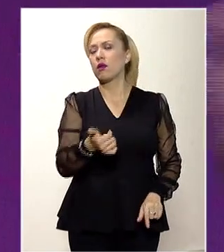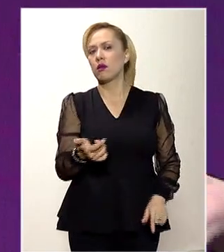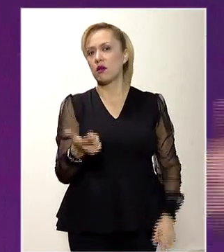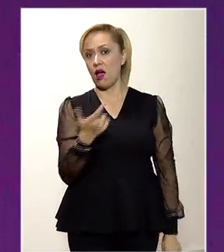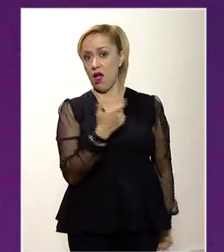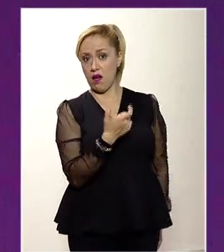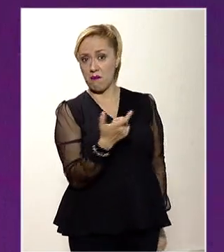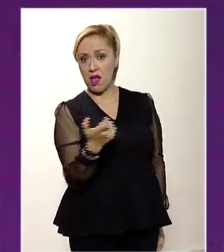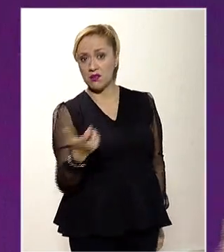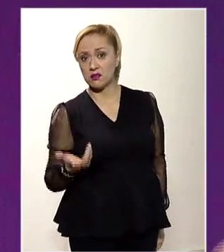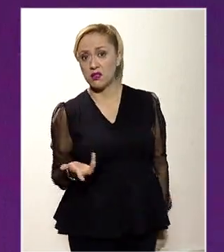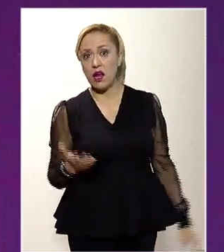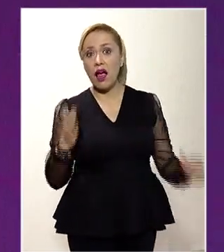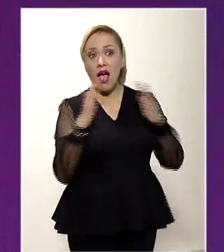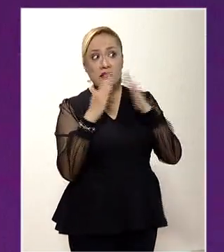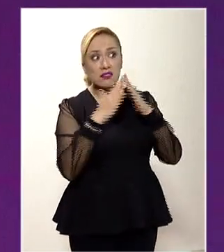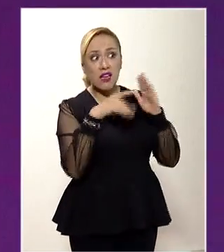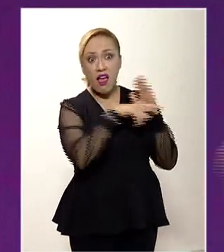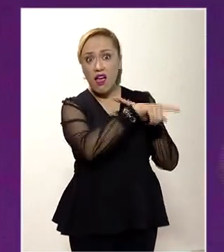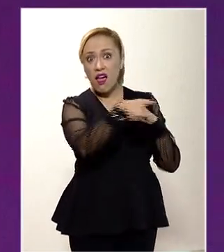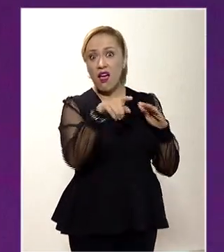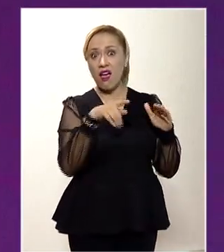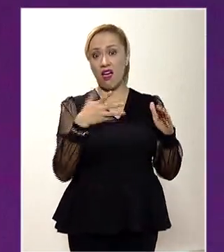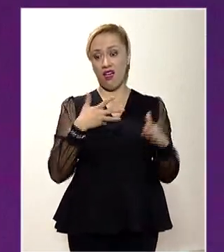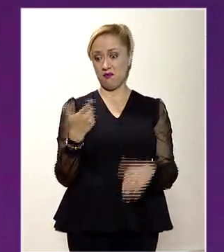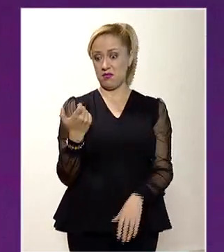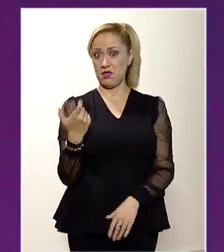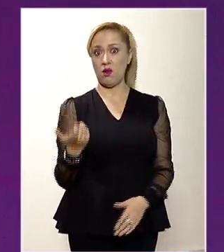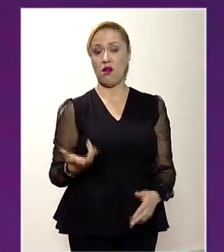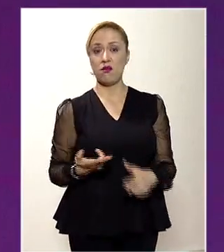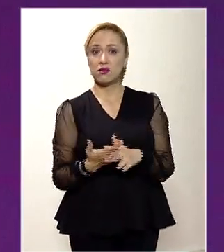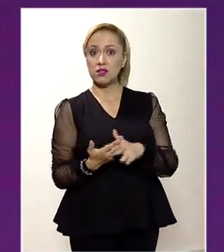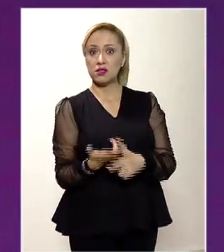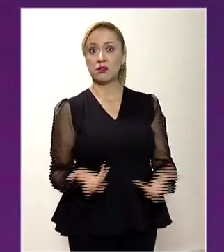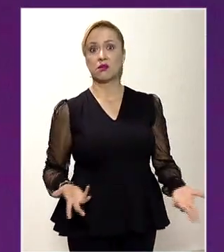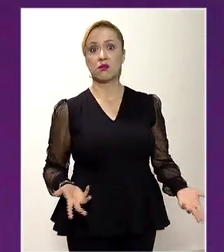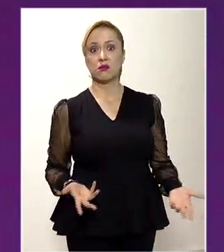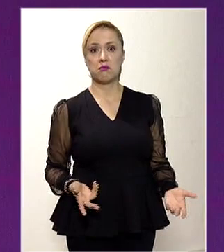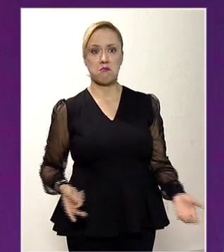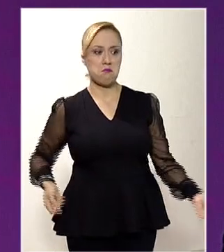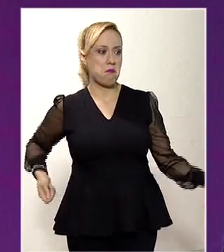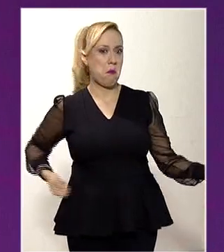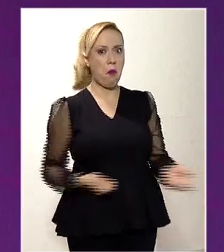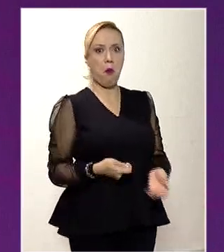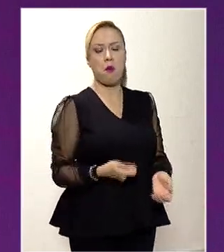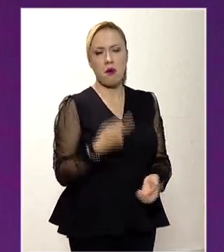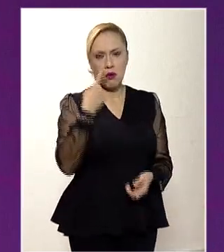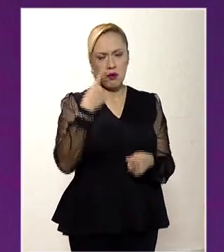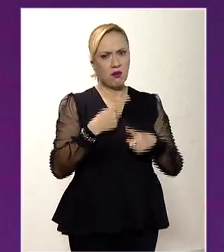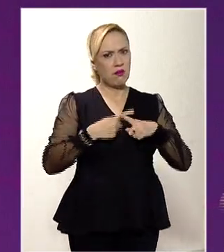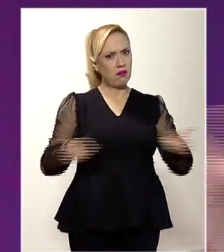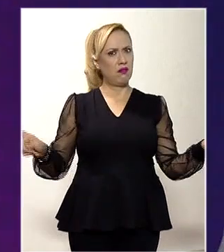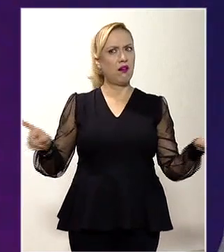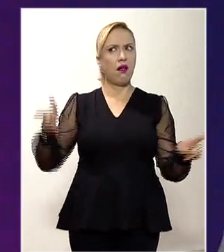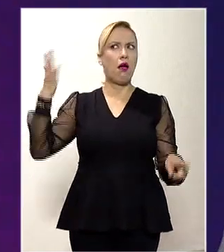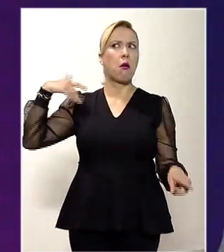La violencia en los domicilios está teniendo características distintas a las que tenía hace algunos años. Y además ya no, las mujeres ya no